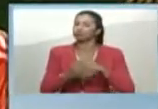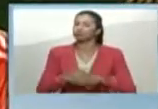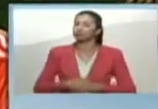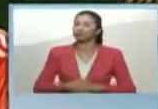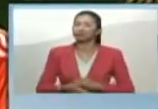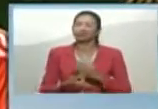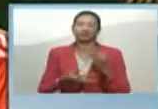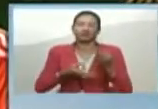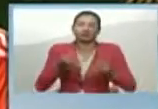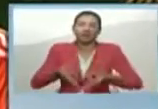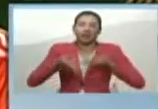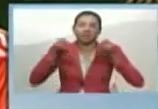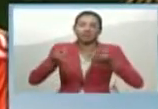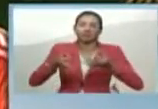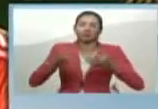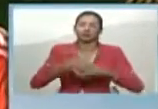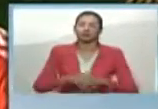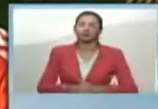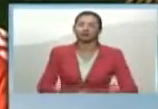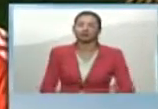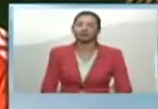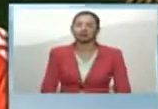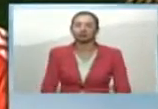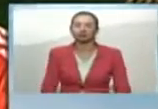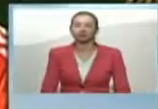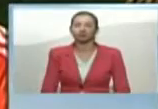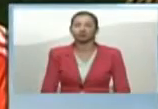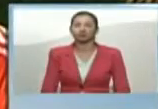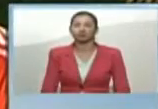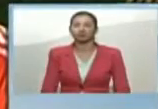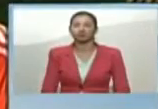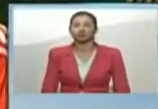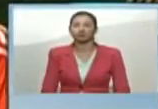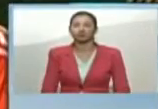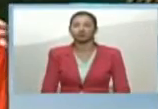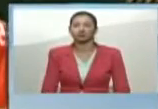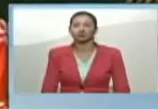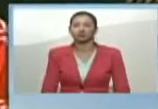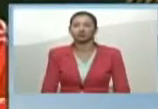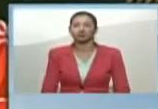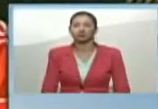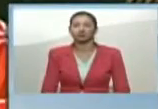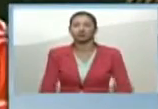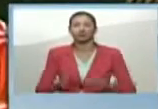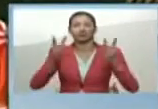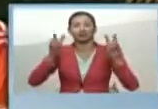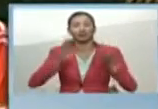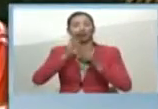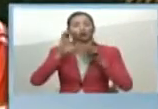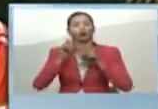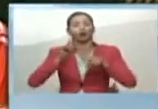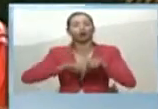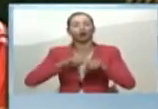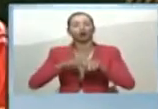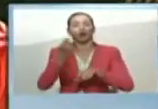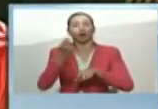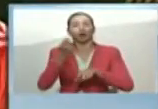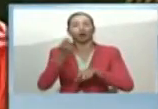siendo. Ahora, Tarek, estamos en la cultura, esta noche, mira, son las 11.